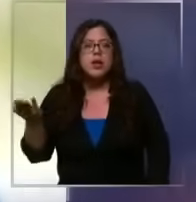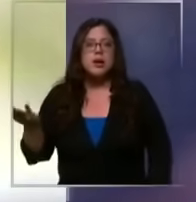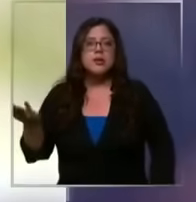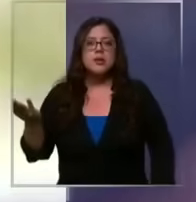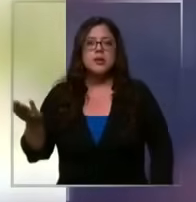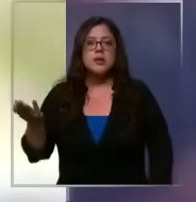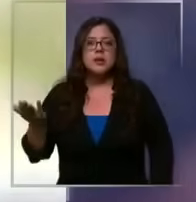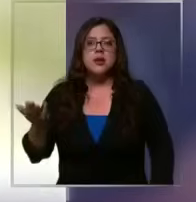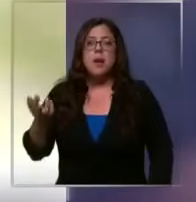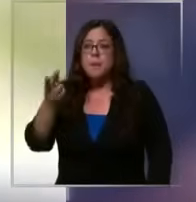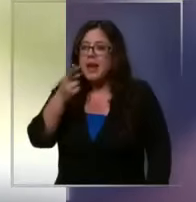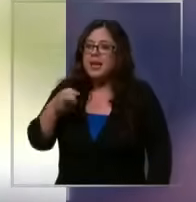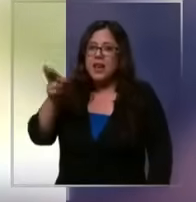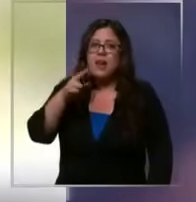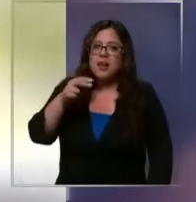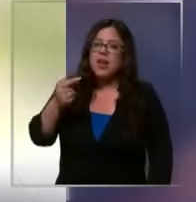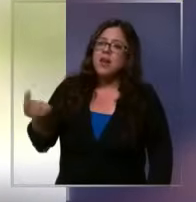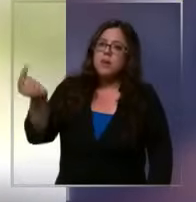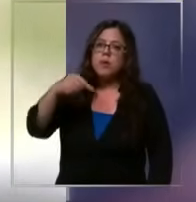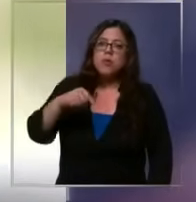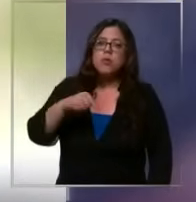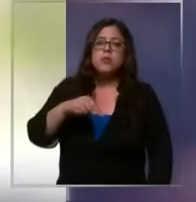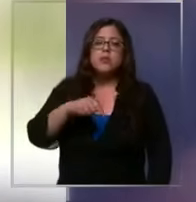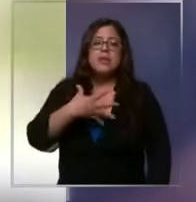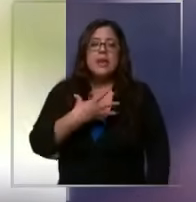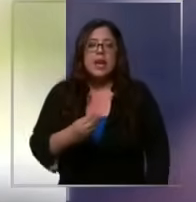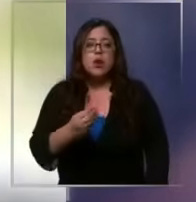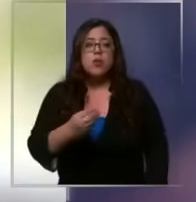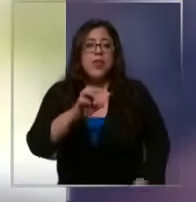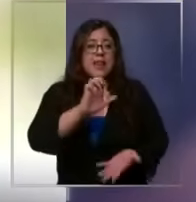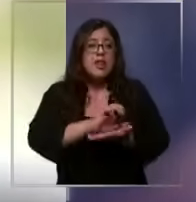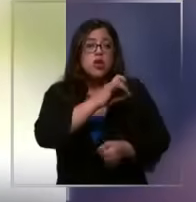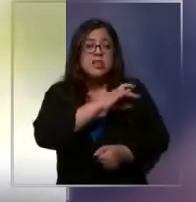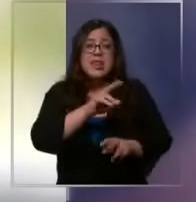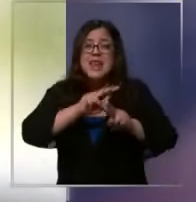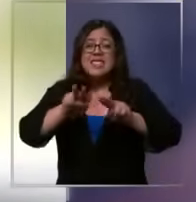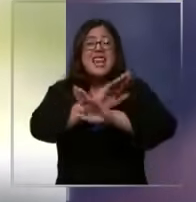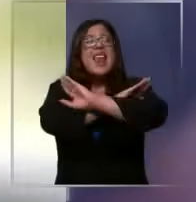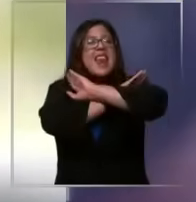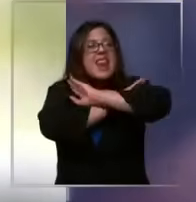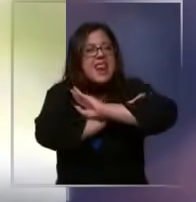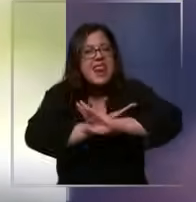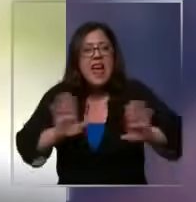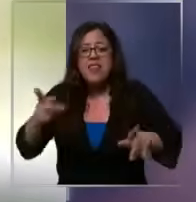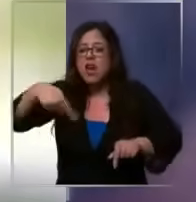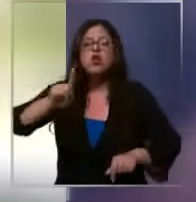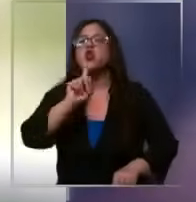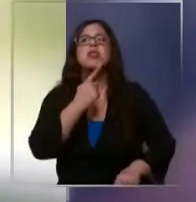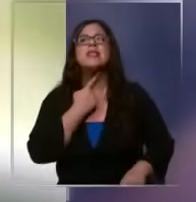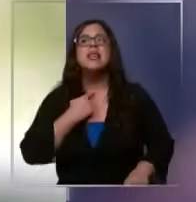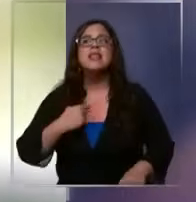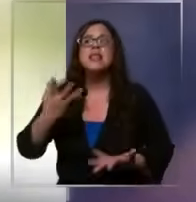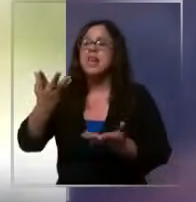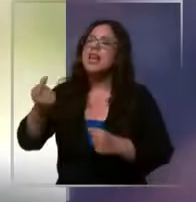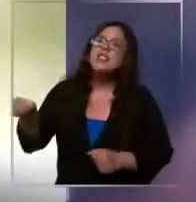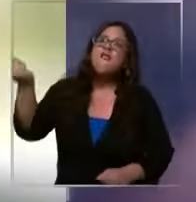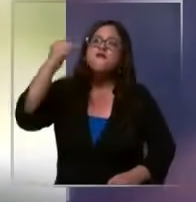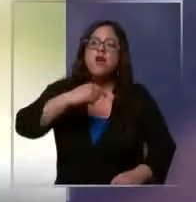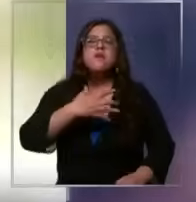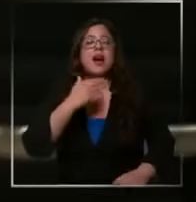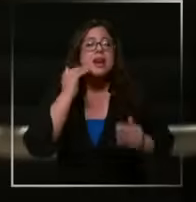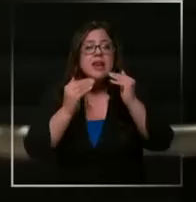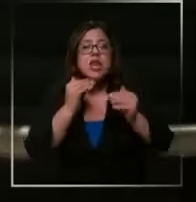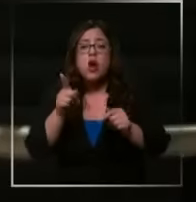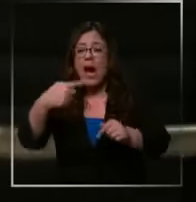para restituir a mi hijo, porque el Estado de Chile no hace nada. No sé si te lo habrán dicho, pero el Estado de Chile no le interesa restituir menores, no le